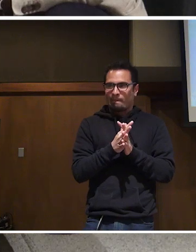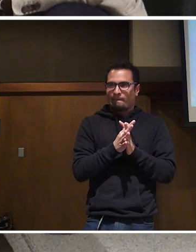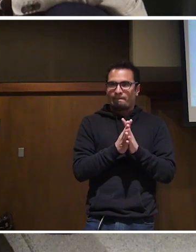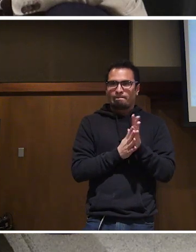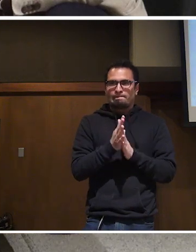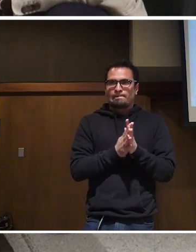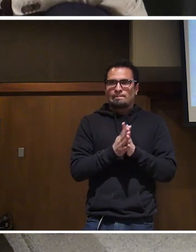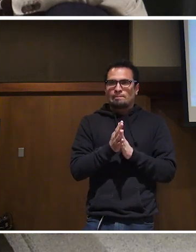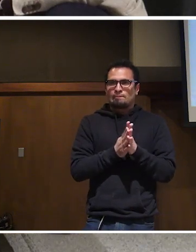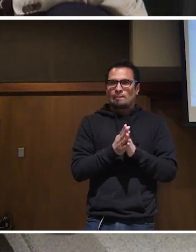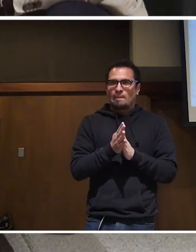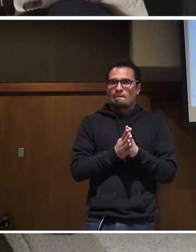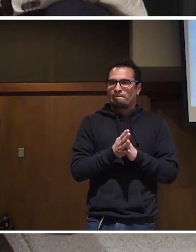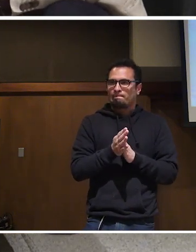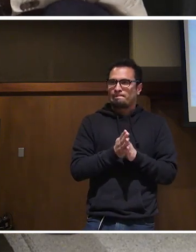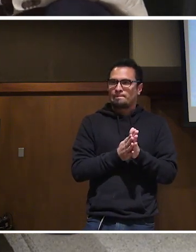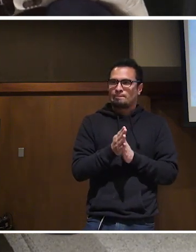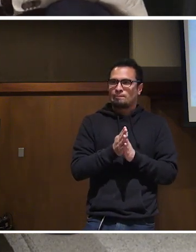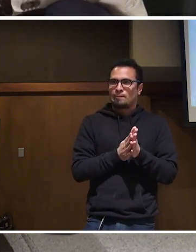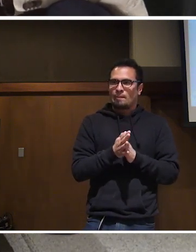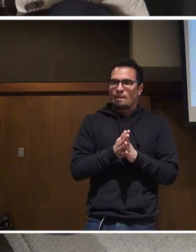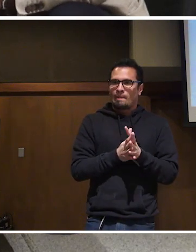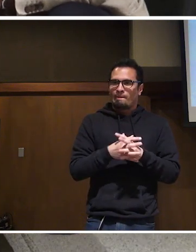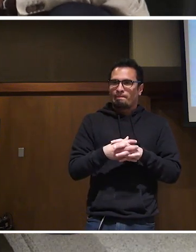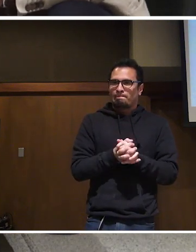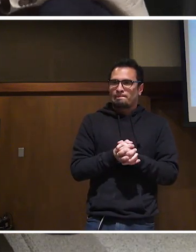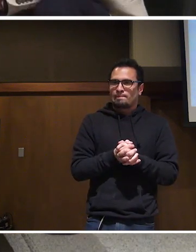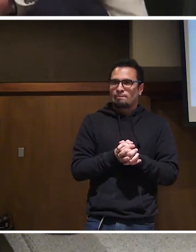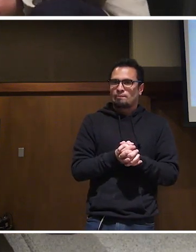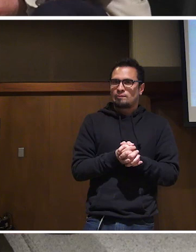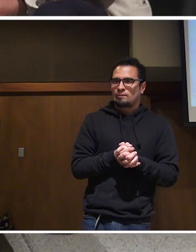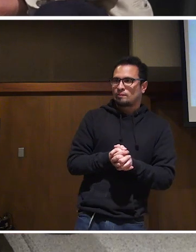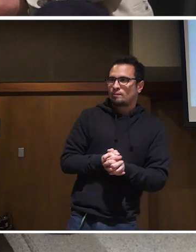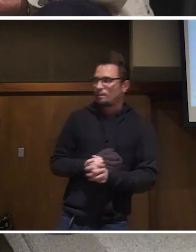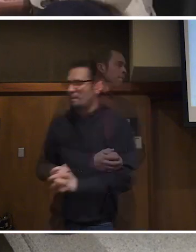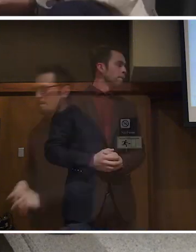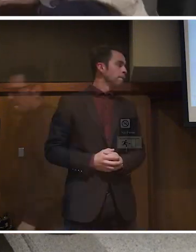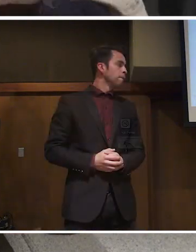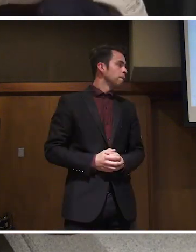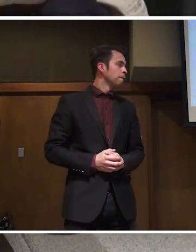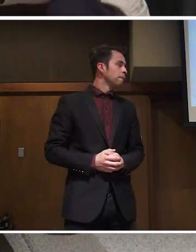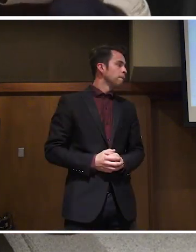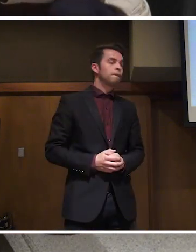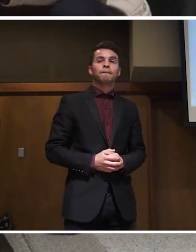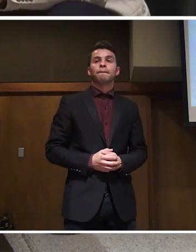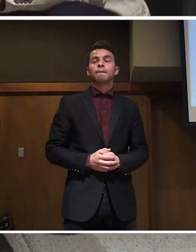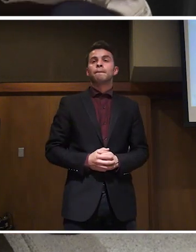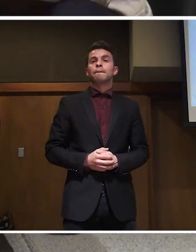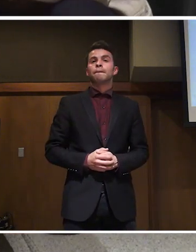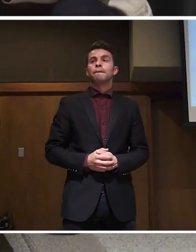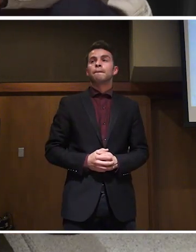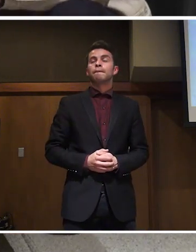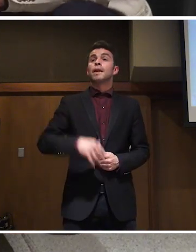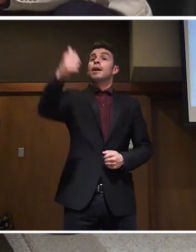los videos de las personas sordas que hablan de su cultura, de su origen y de la historia? Esa es una pregunta más bien